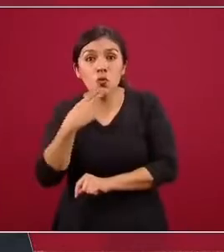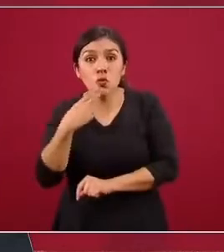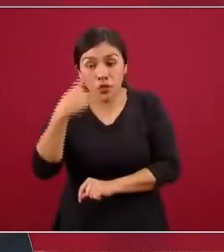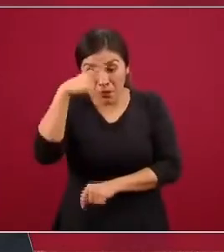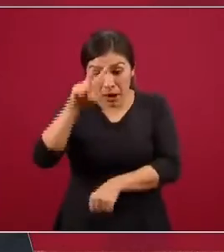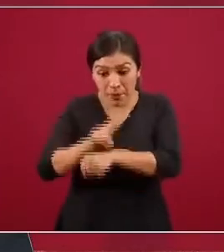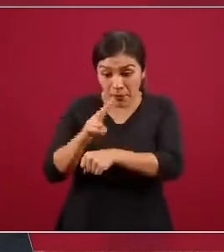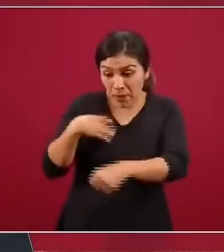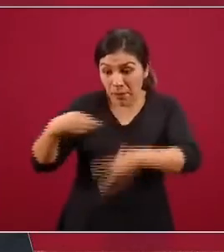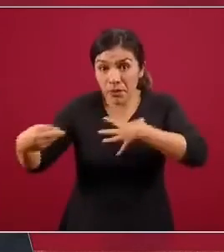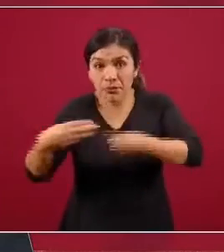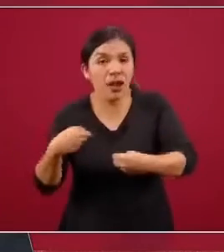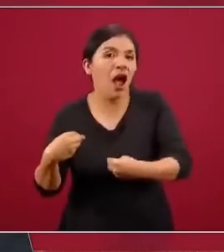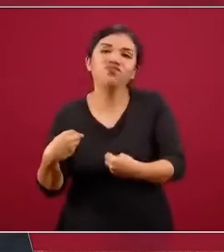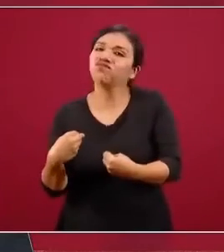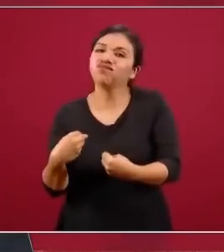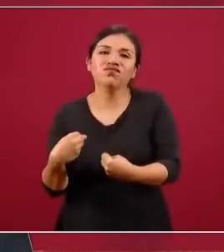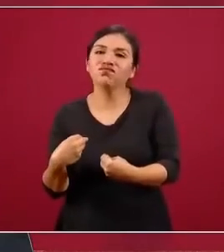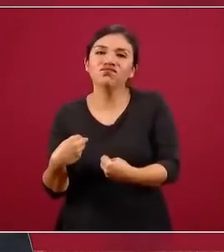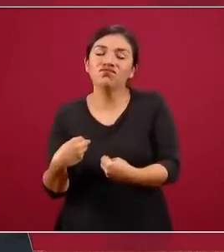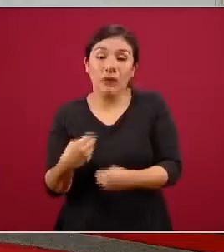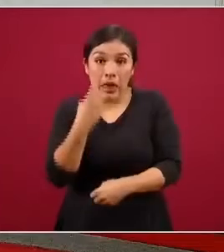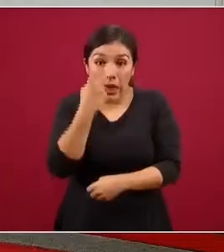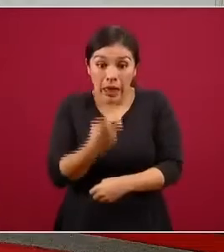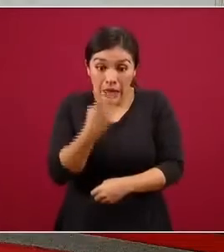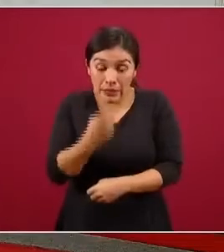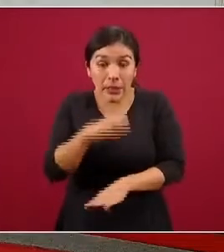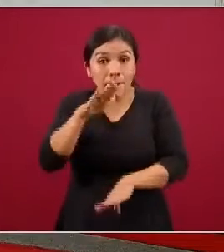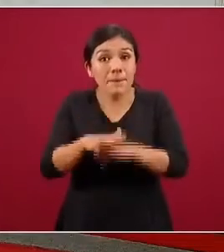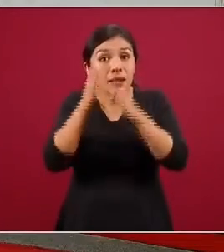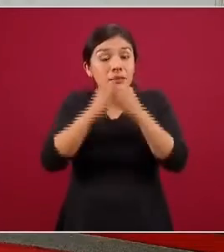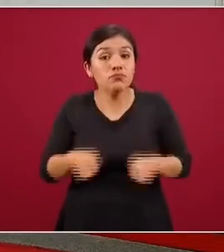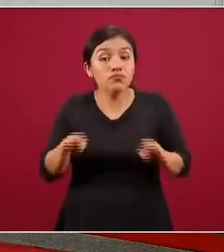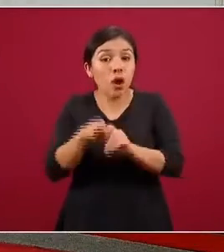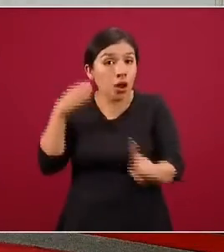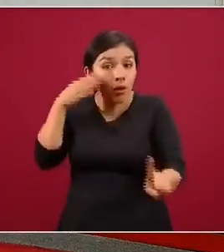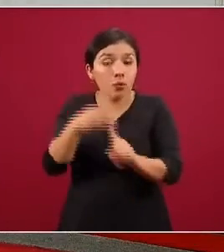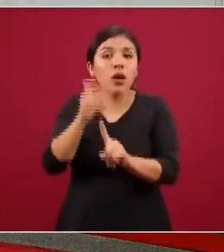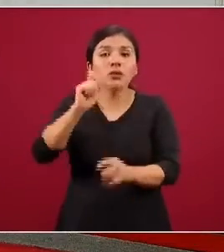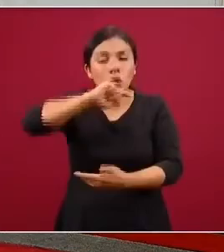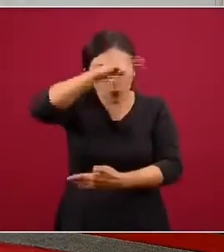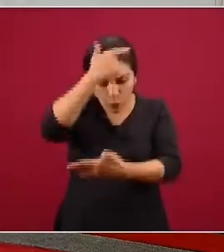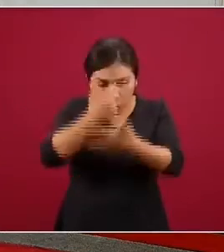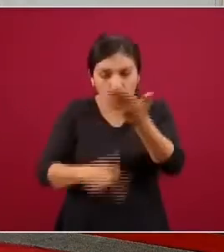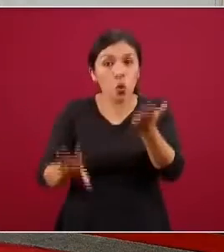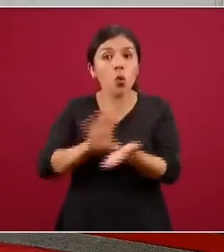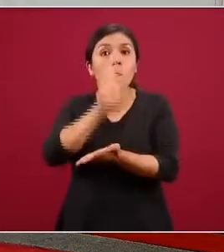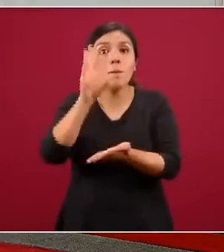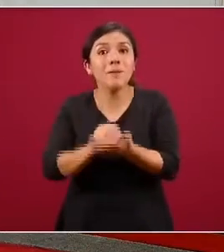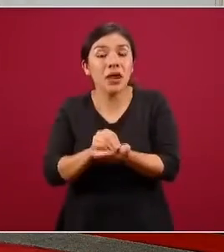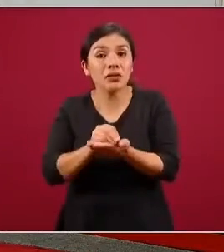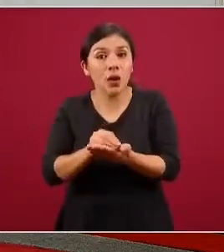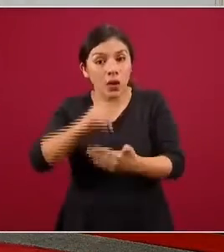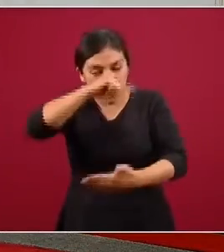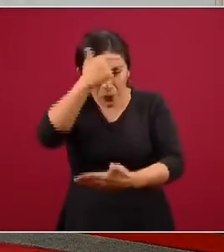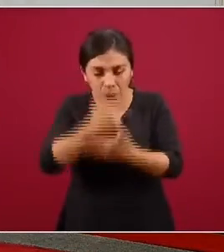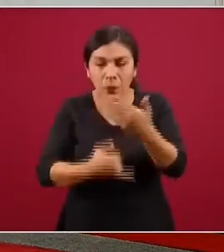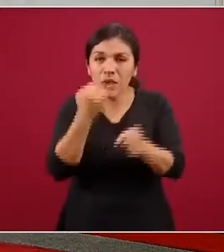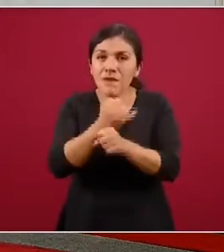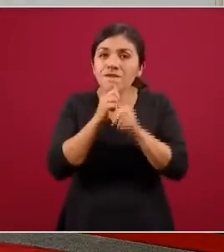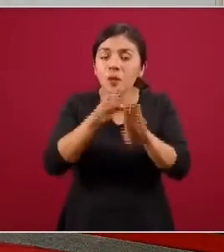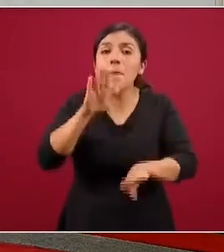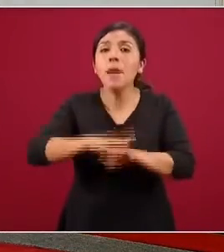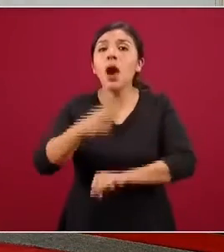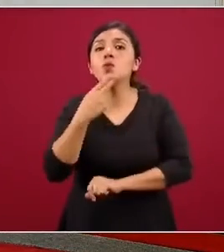vigilancia epidemiológica. Entonces, en este caso, el énfasis es tener cuentas completas, en este caso es tener